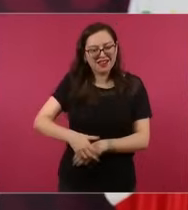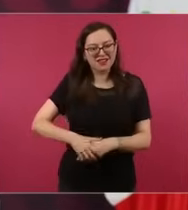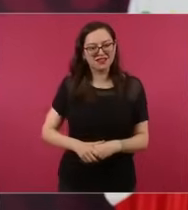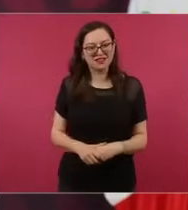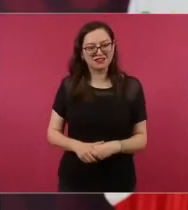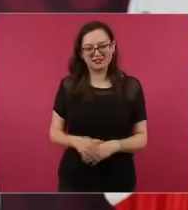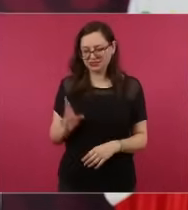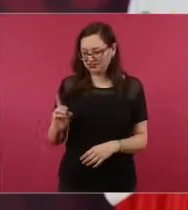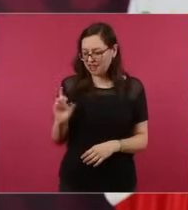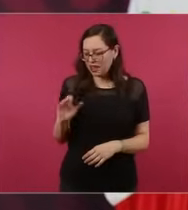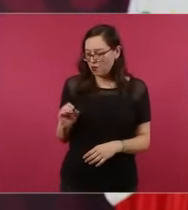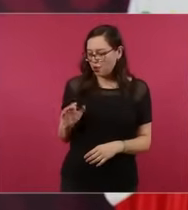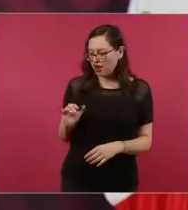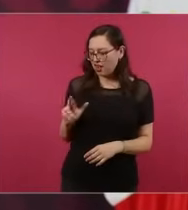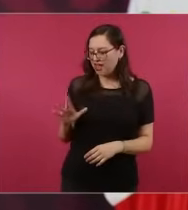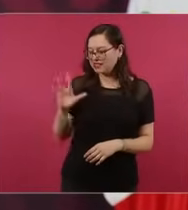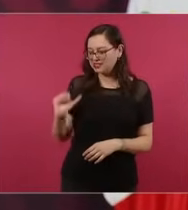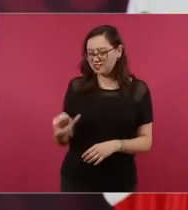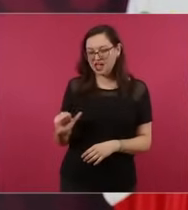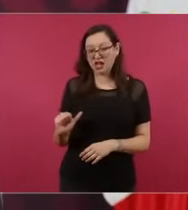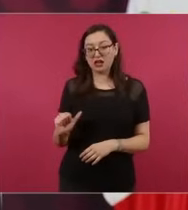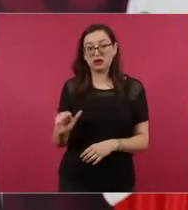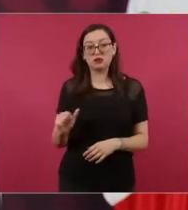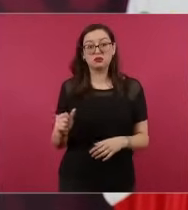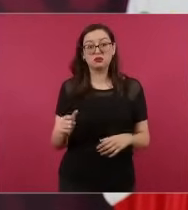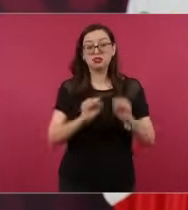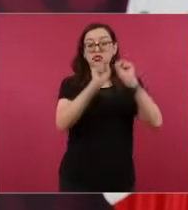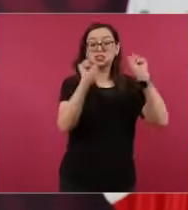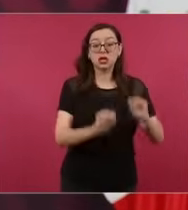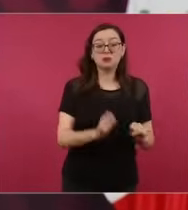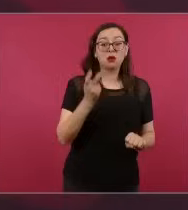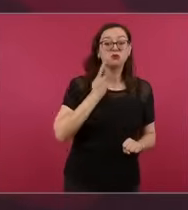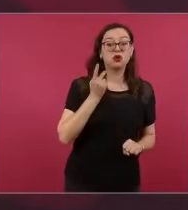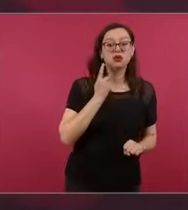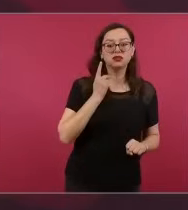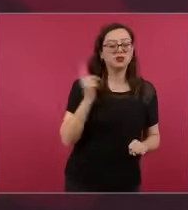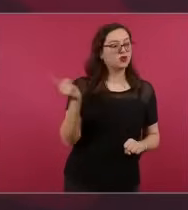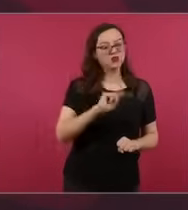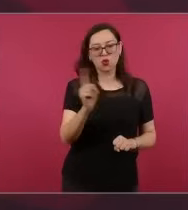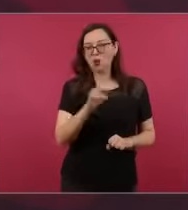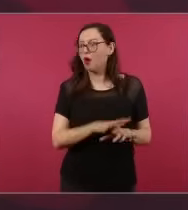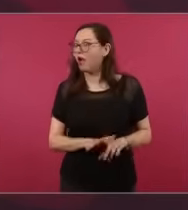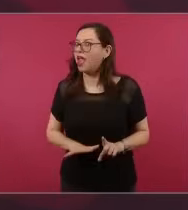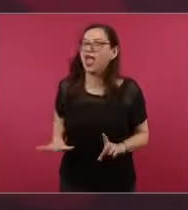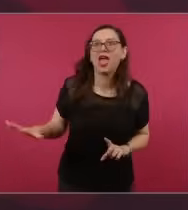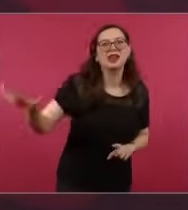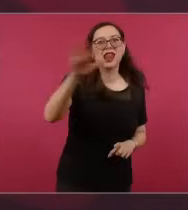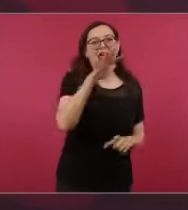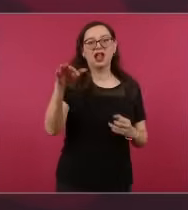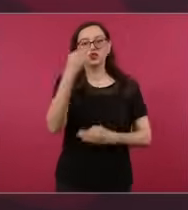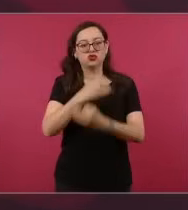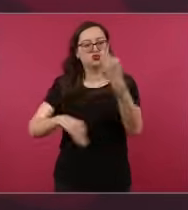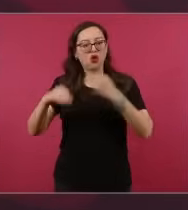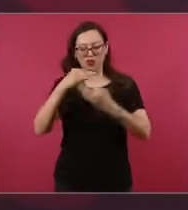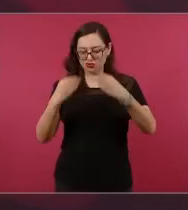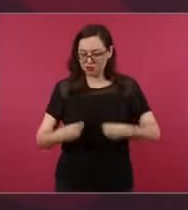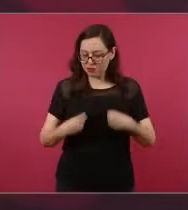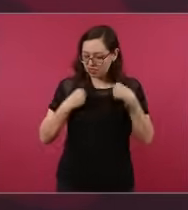La democracia no solo como sistema político, sino como forma de vida.